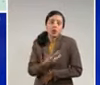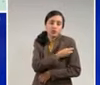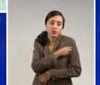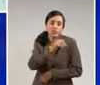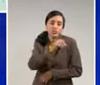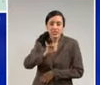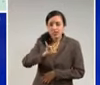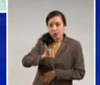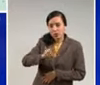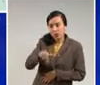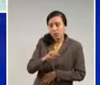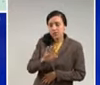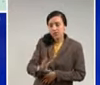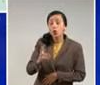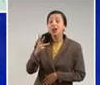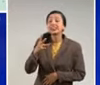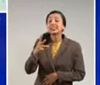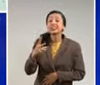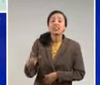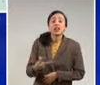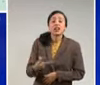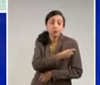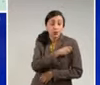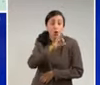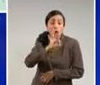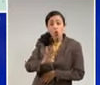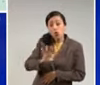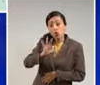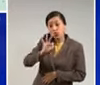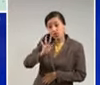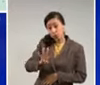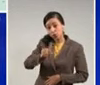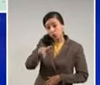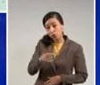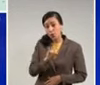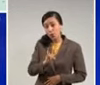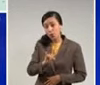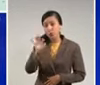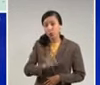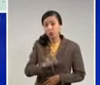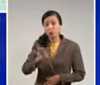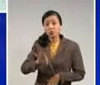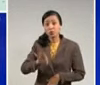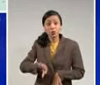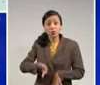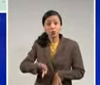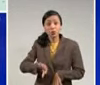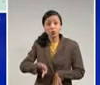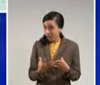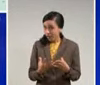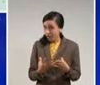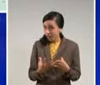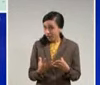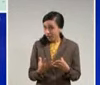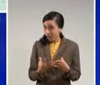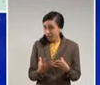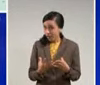con tercera dosis, el 84,9% con el esquema completo y